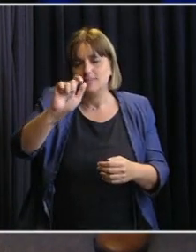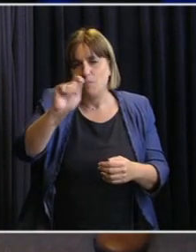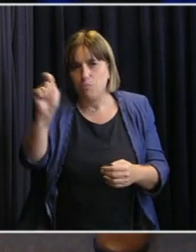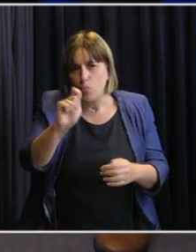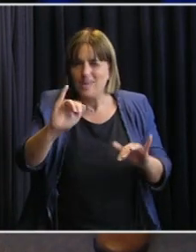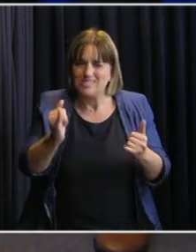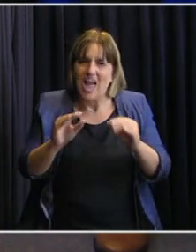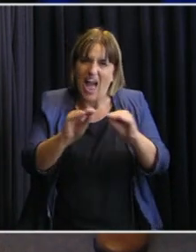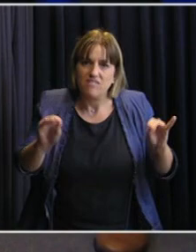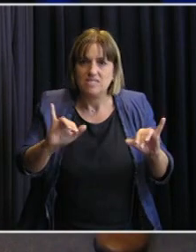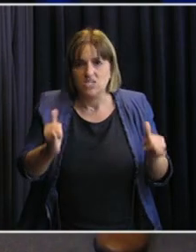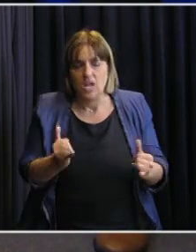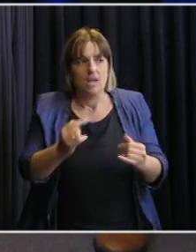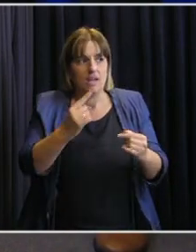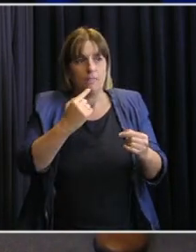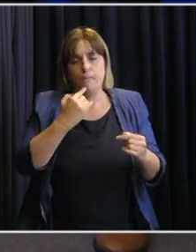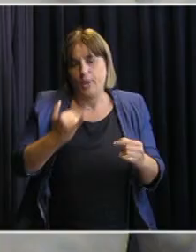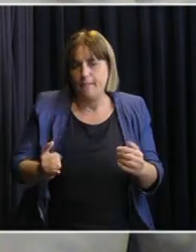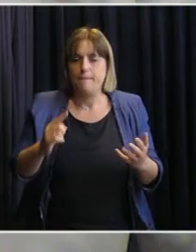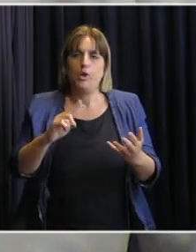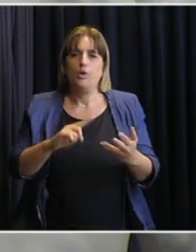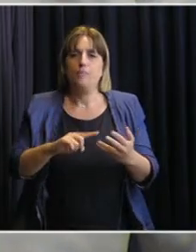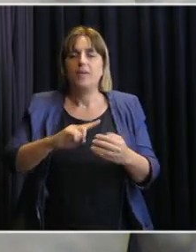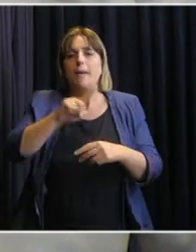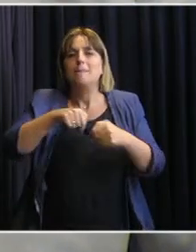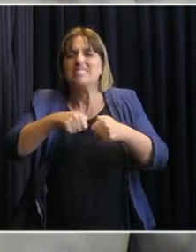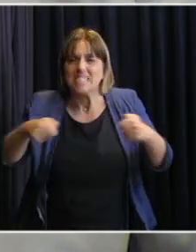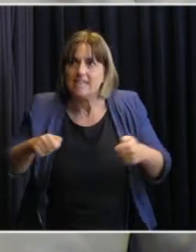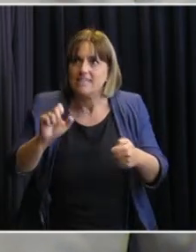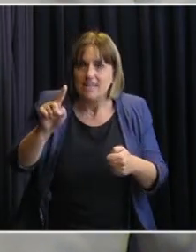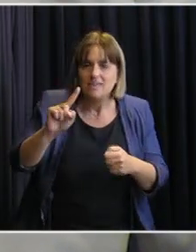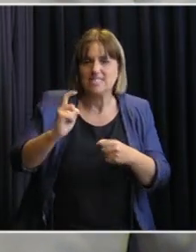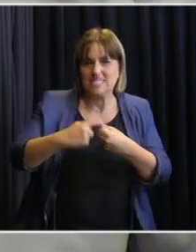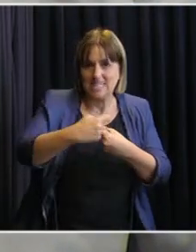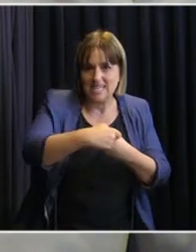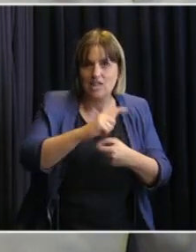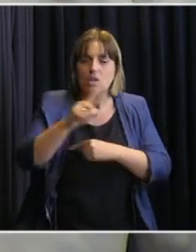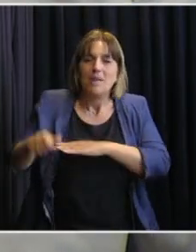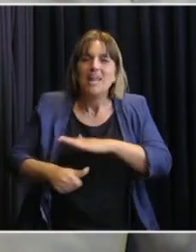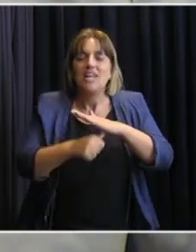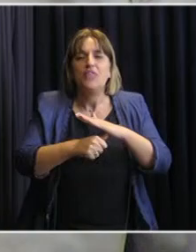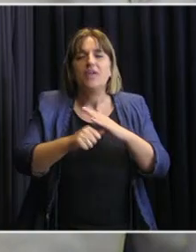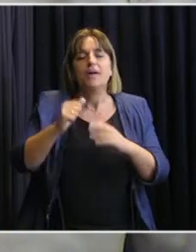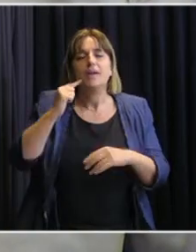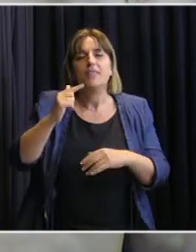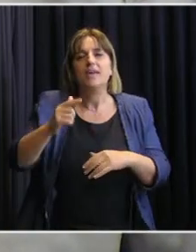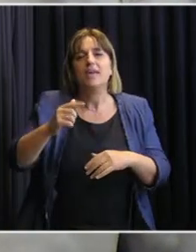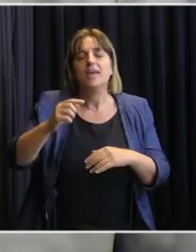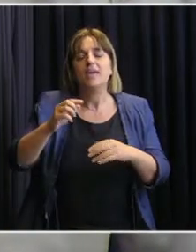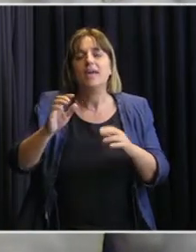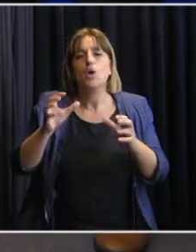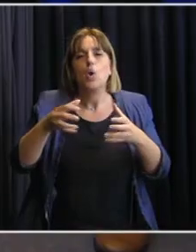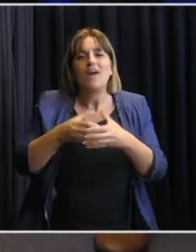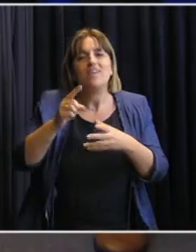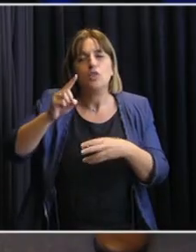Tomando esto ya todos diferentes, como por ejemplo el CNG, y la PMM, el PIB de Cabildo, el PIB de México, el 5